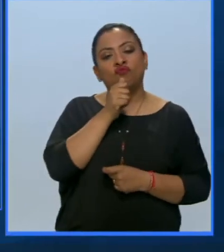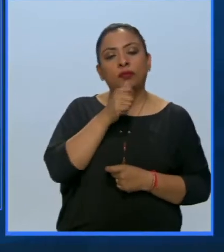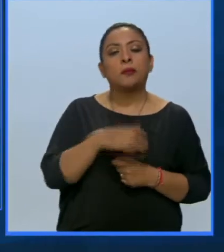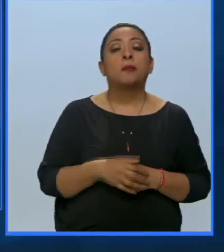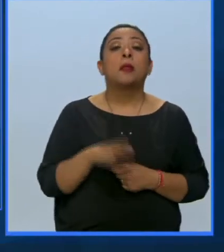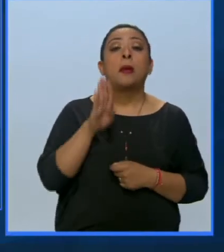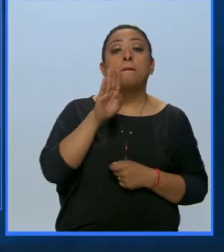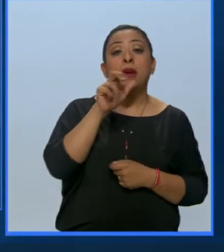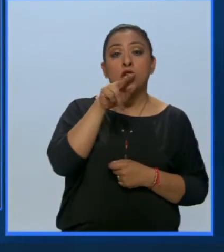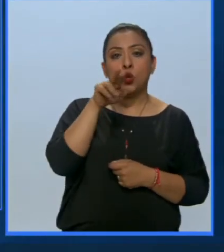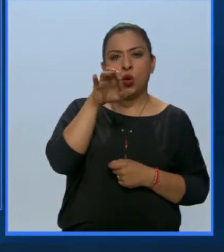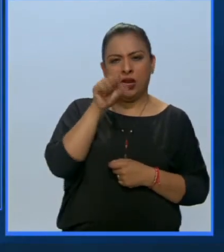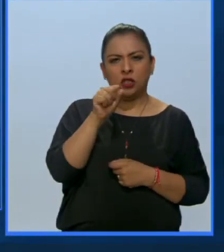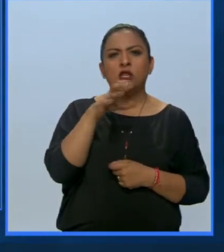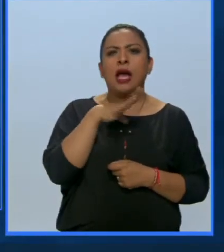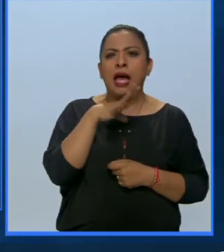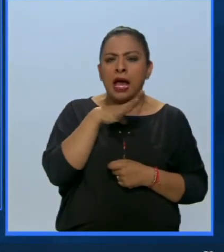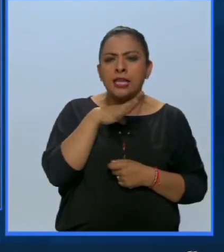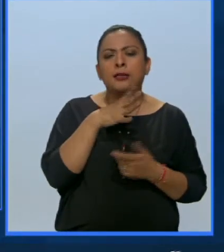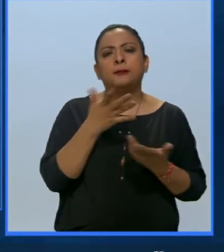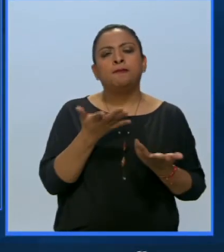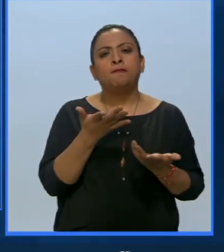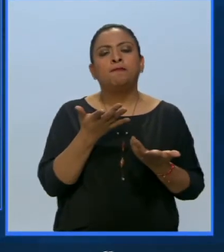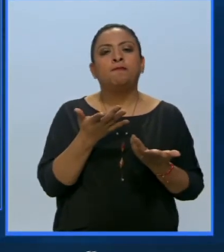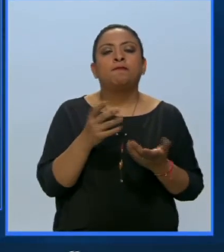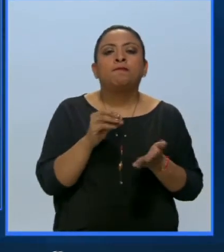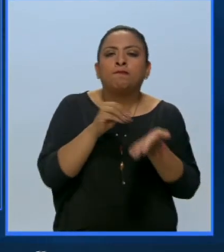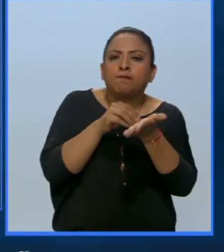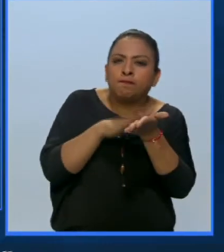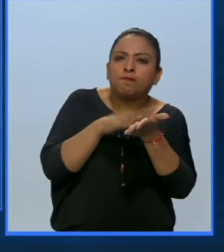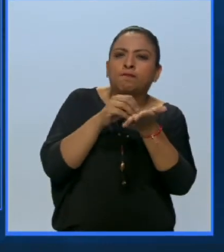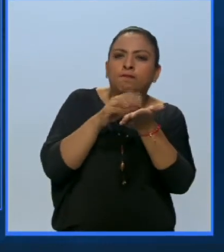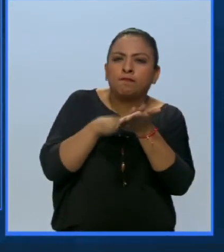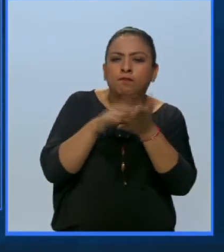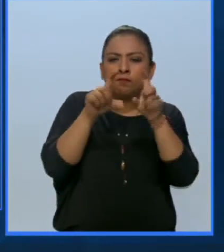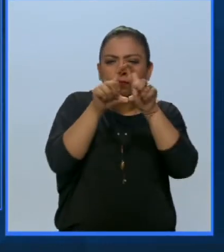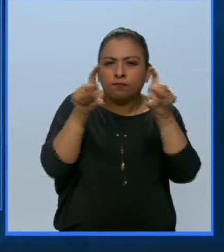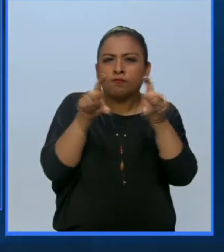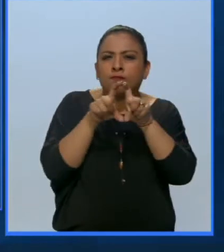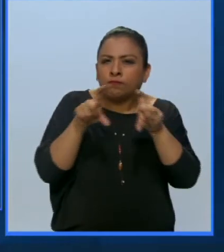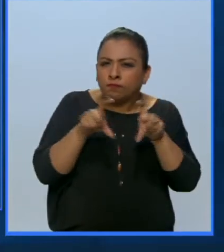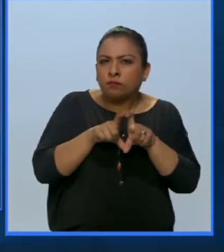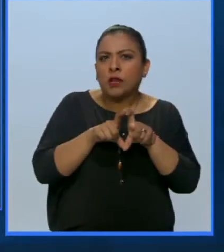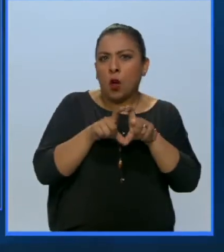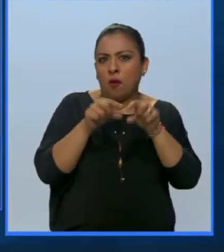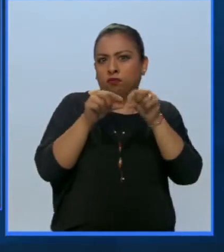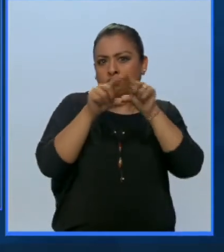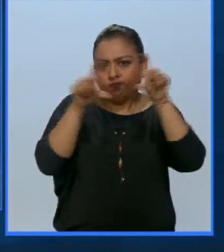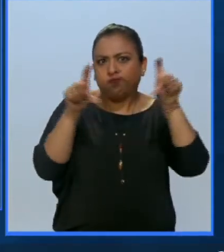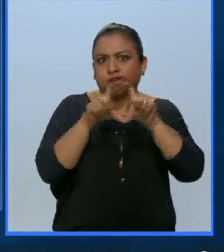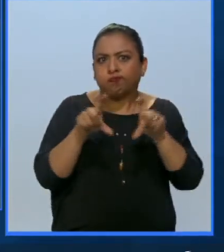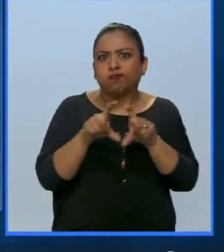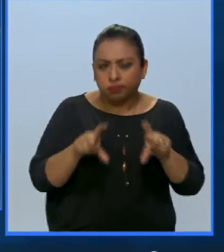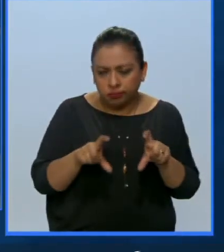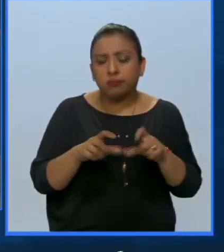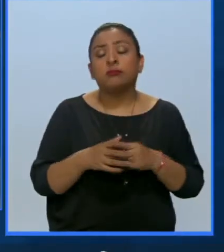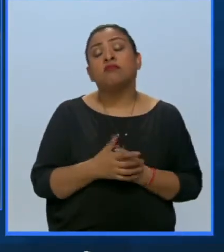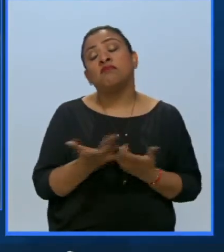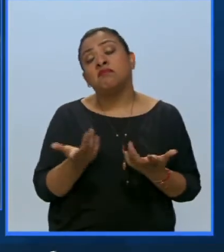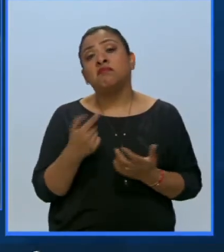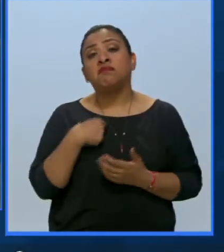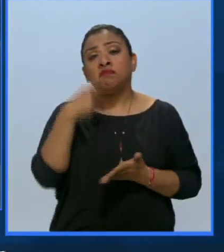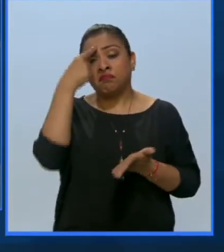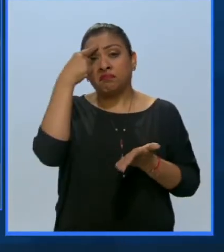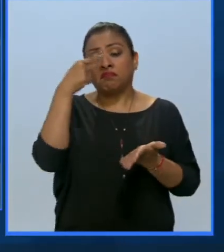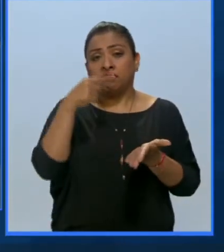Bueno, Bañuelos tuvo un registro, digamos, de versos de una gran amplitud. Me parece